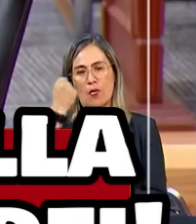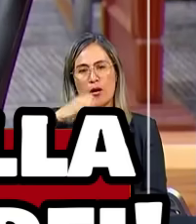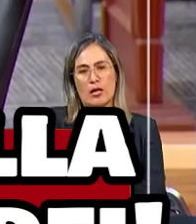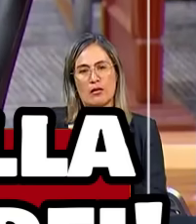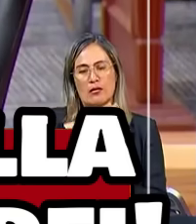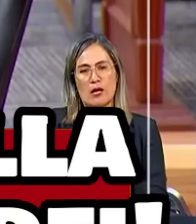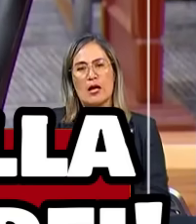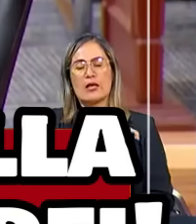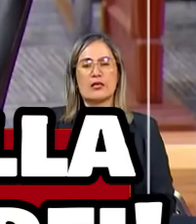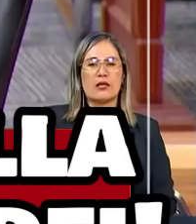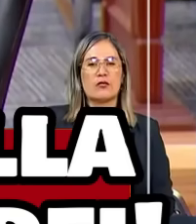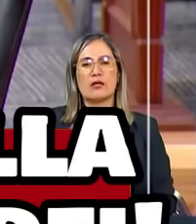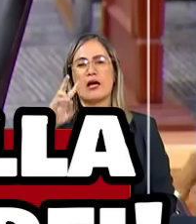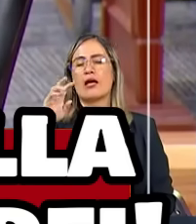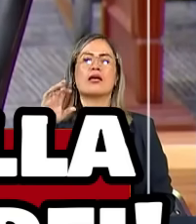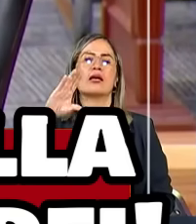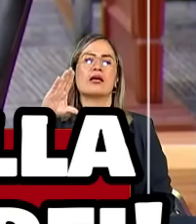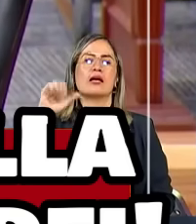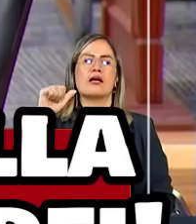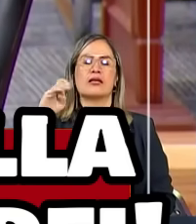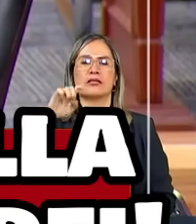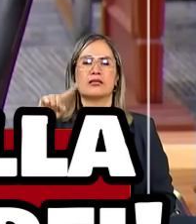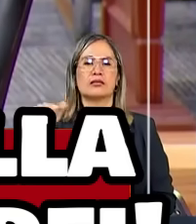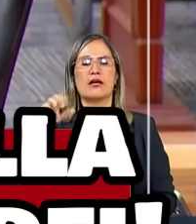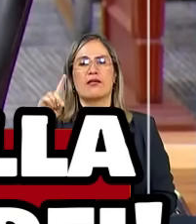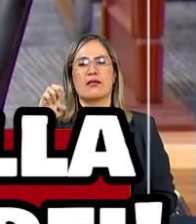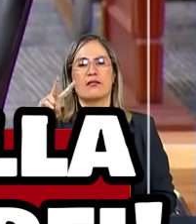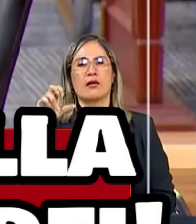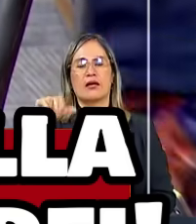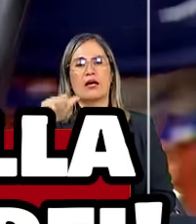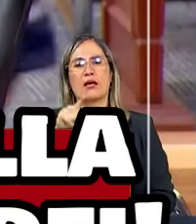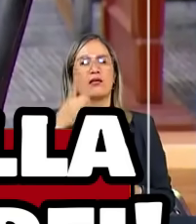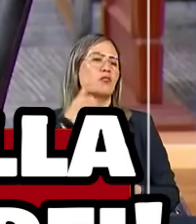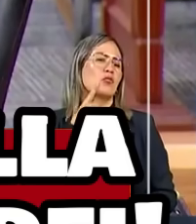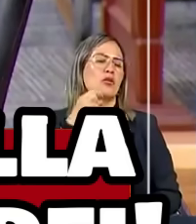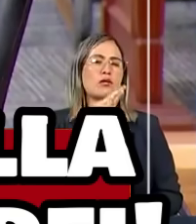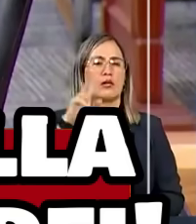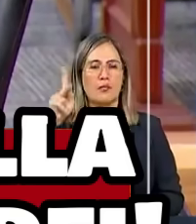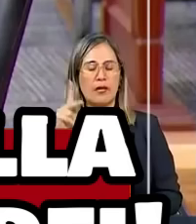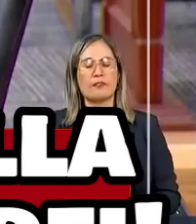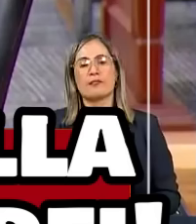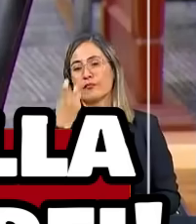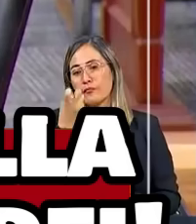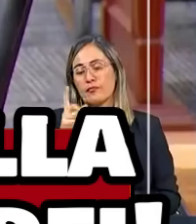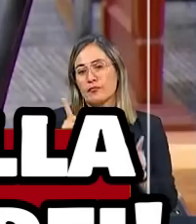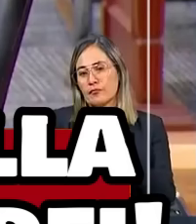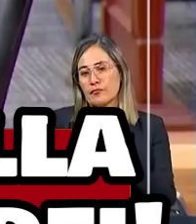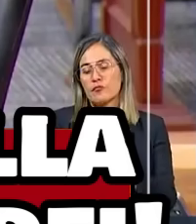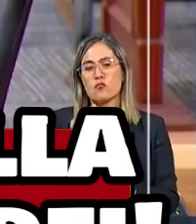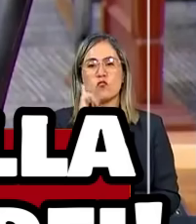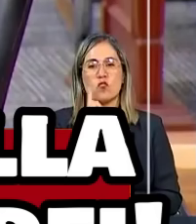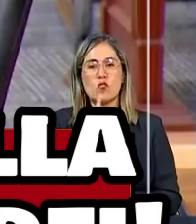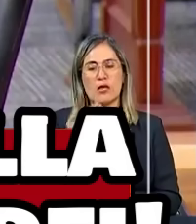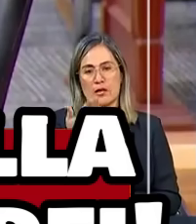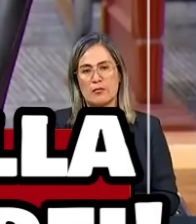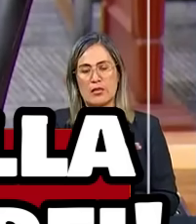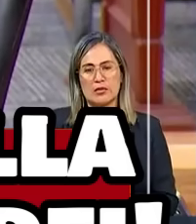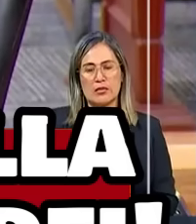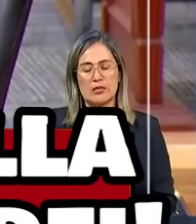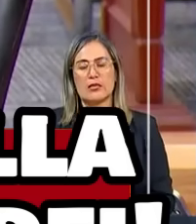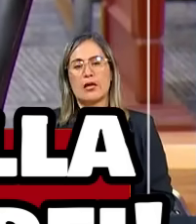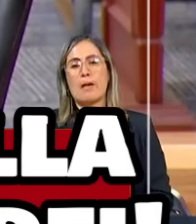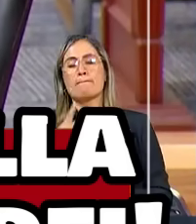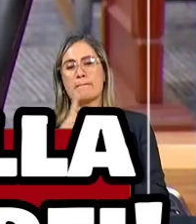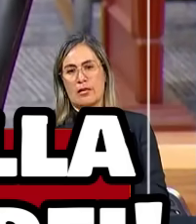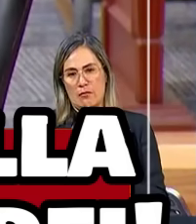candidatura de Francisco Javier García Cabeza de Vaca como diputado por el principio de representación proporcional. Por lo expuesto a usted, presidenta consejera, solicita que